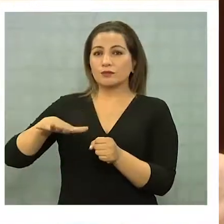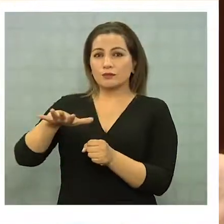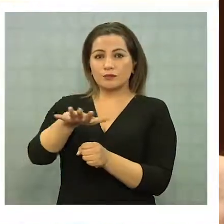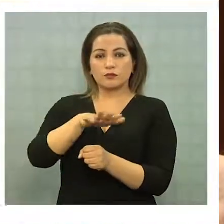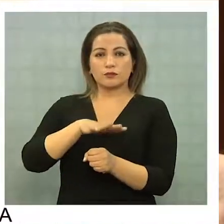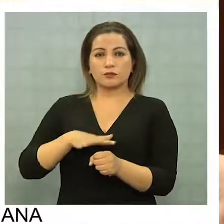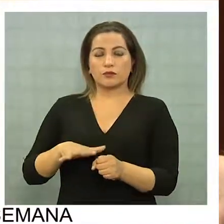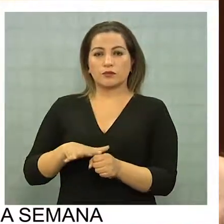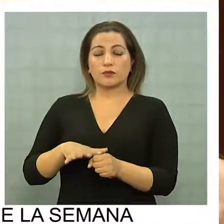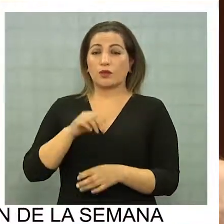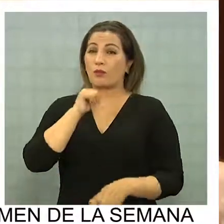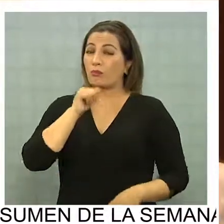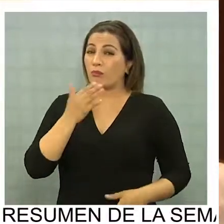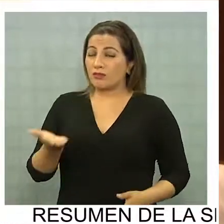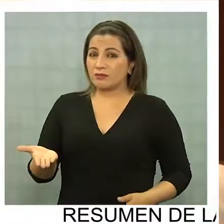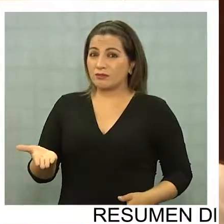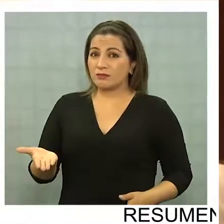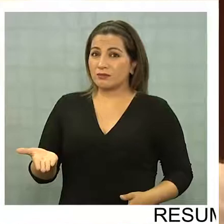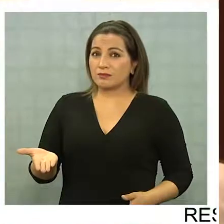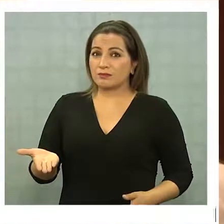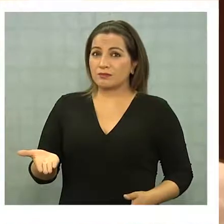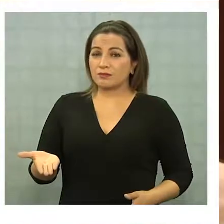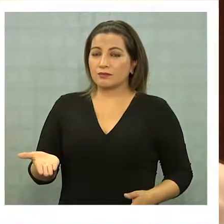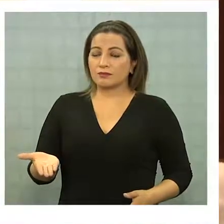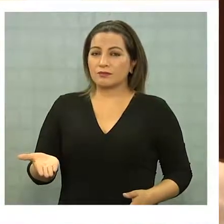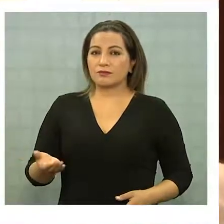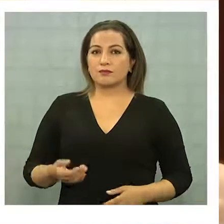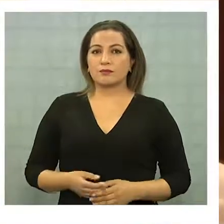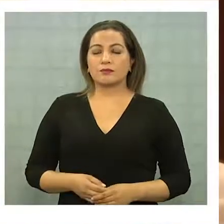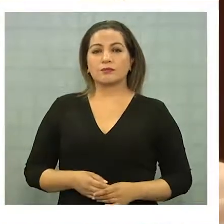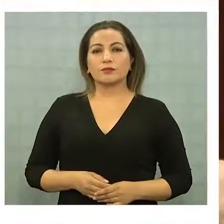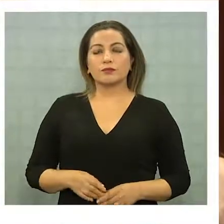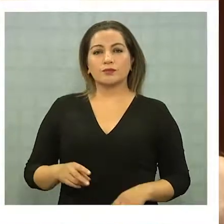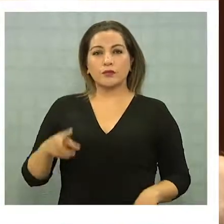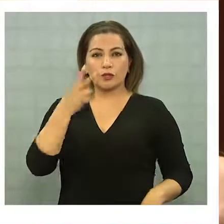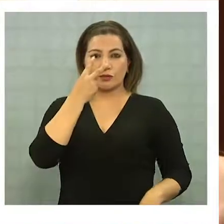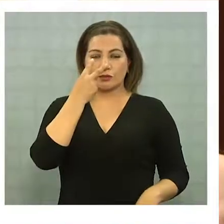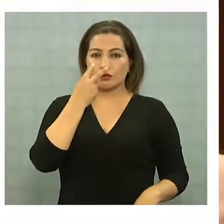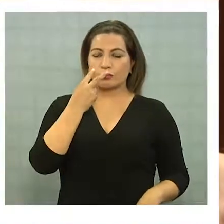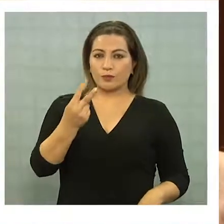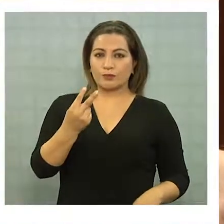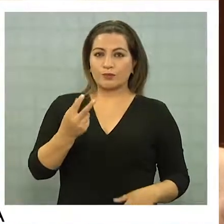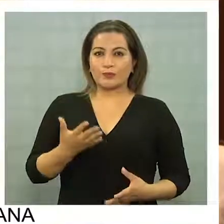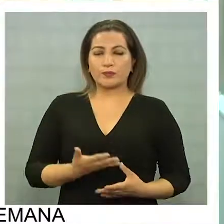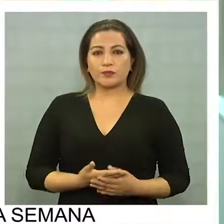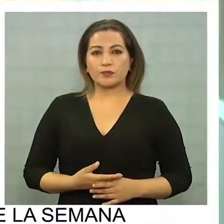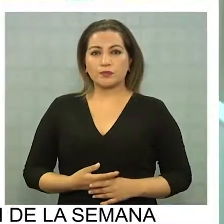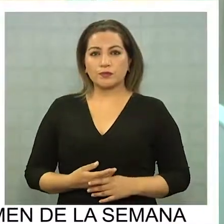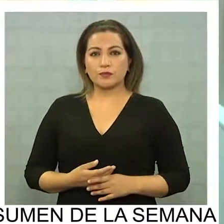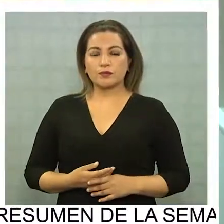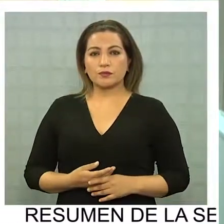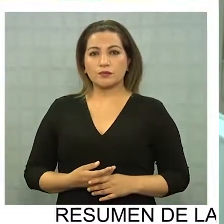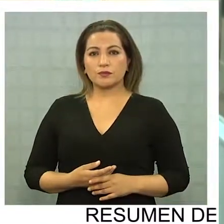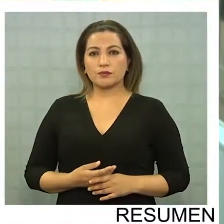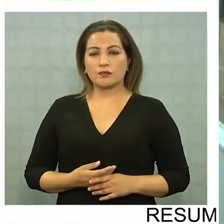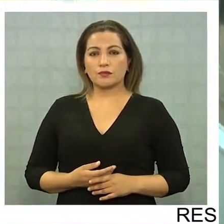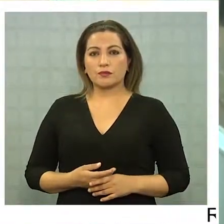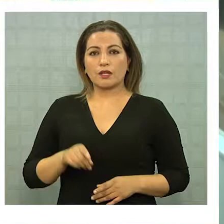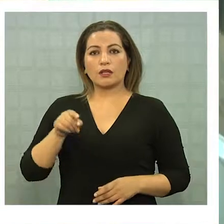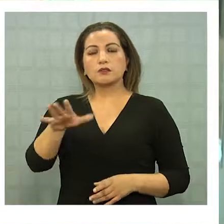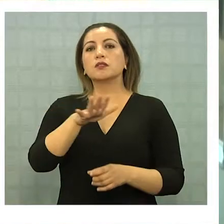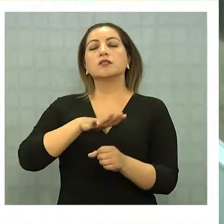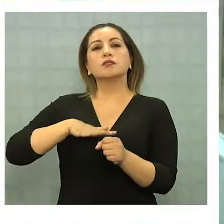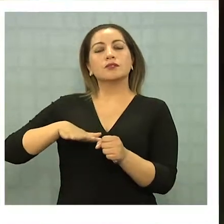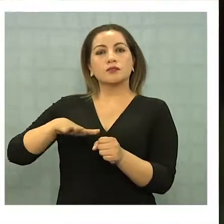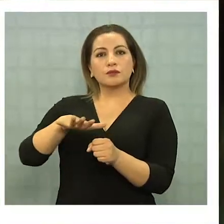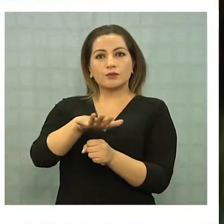situación precaria. Ahora, si lo vemos desde el punto de vista de que es